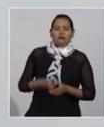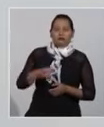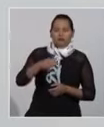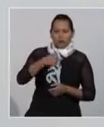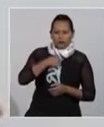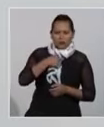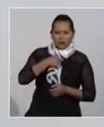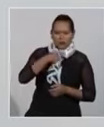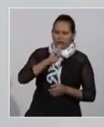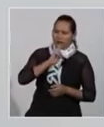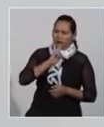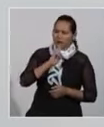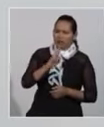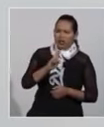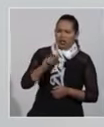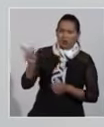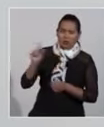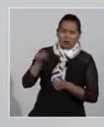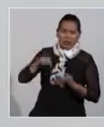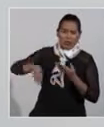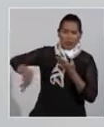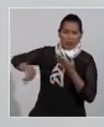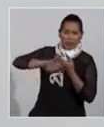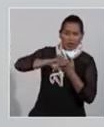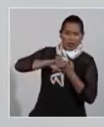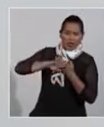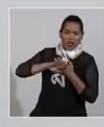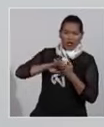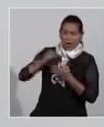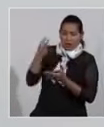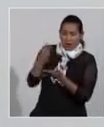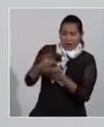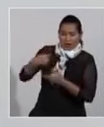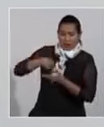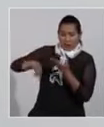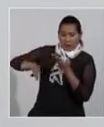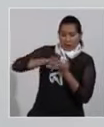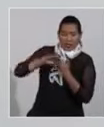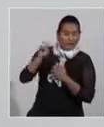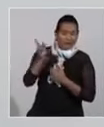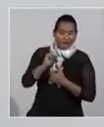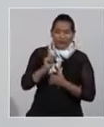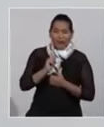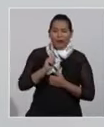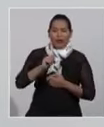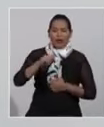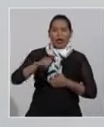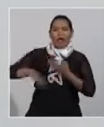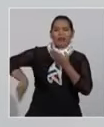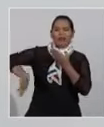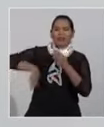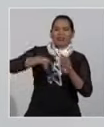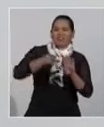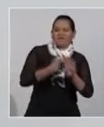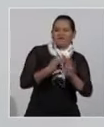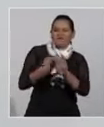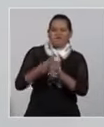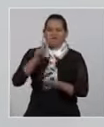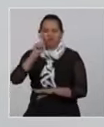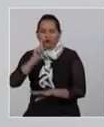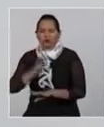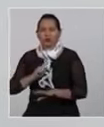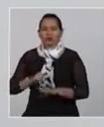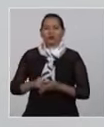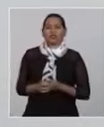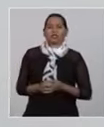a mí, no ataca a Marta Erika, ataca a cientos de mujeres, miles de mujeres que todos los días luchamos por salir adelante, luchamos